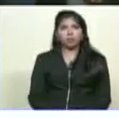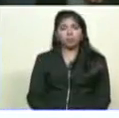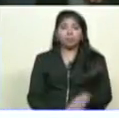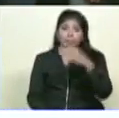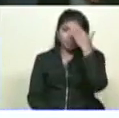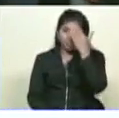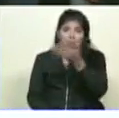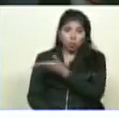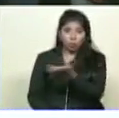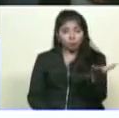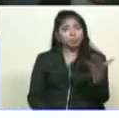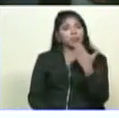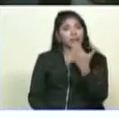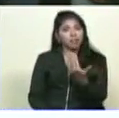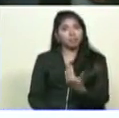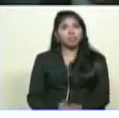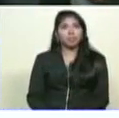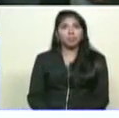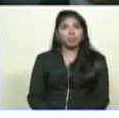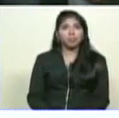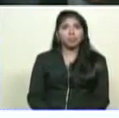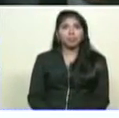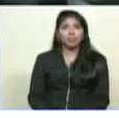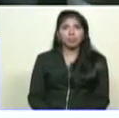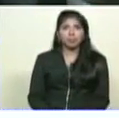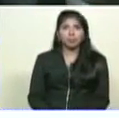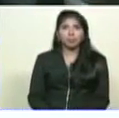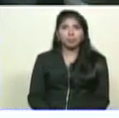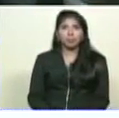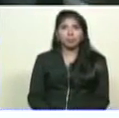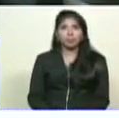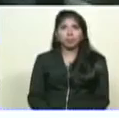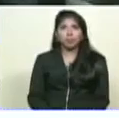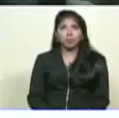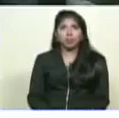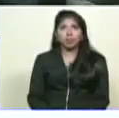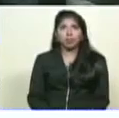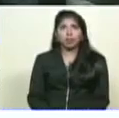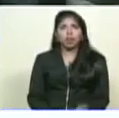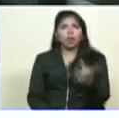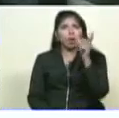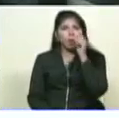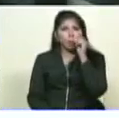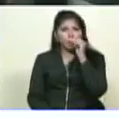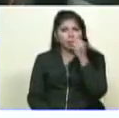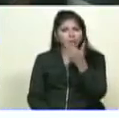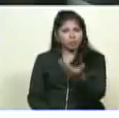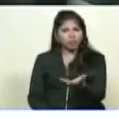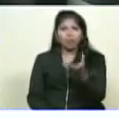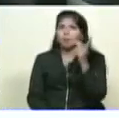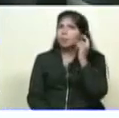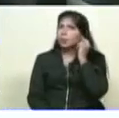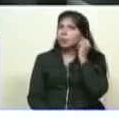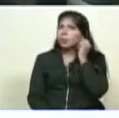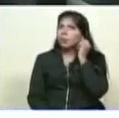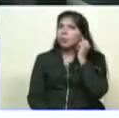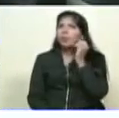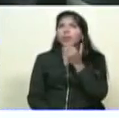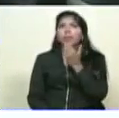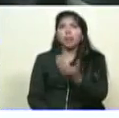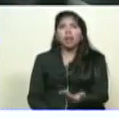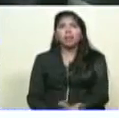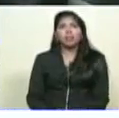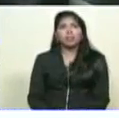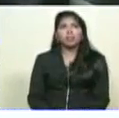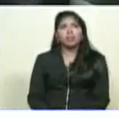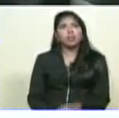la juventud, muchas gracias. Wilmer. Juliana, gracias Juliana por